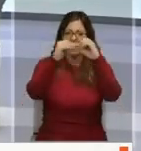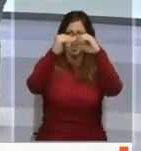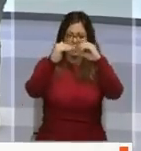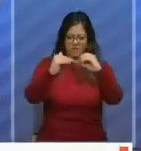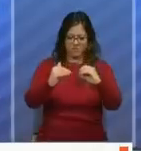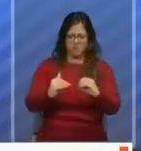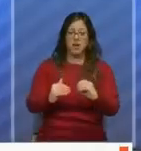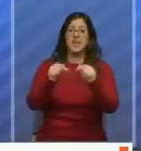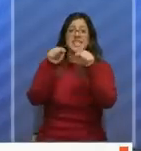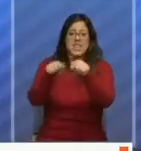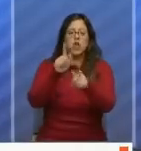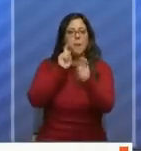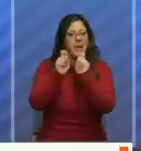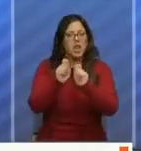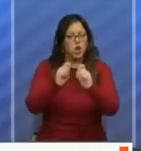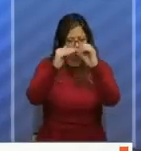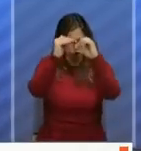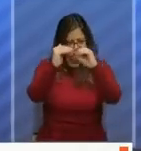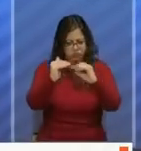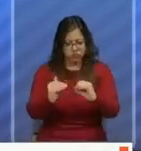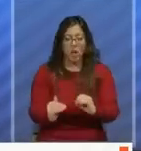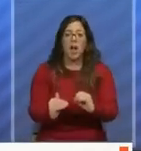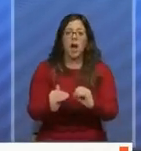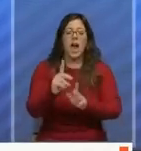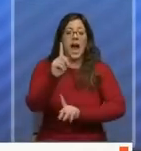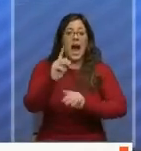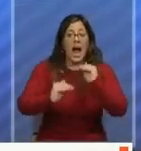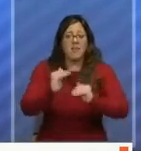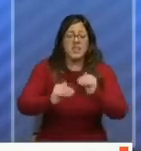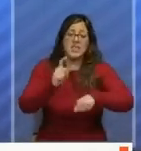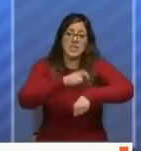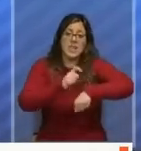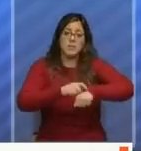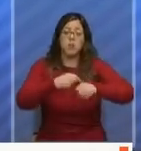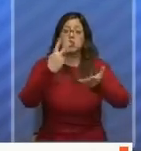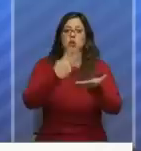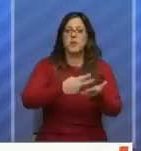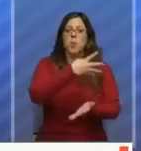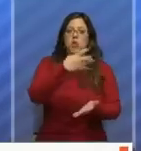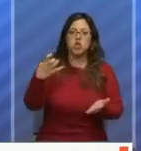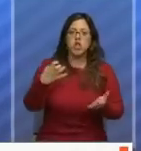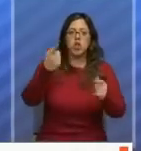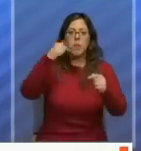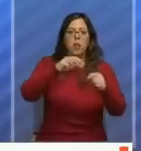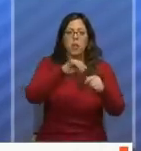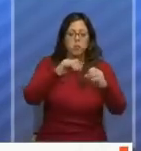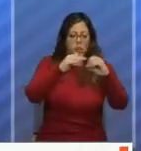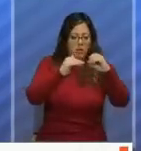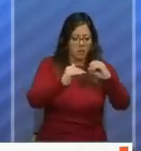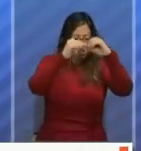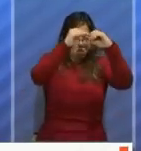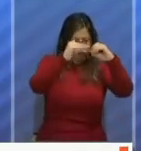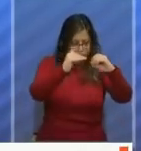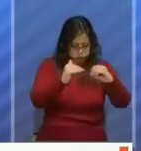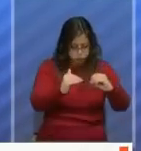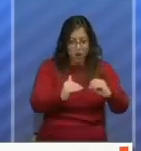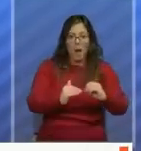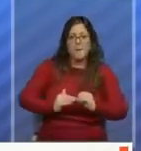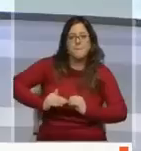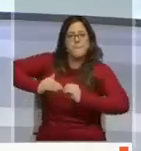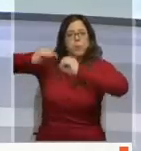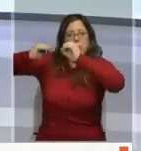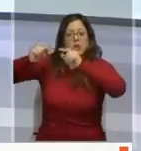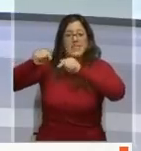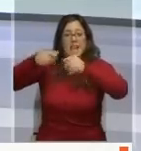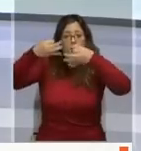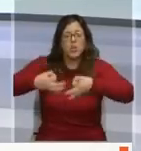decía, Ramón, que es riesgoso, porque va a bajar en algunos instantes, a lo mejor a los 2.400, pero puede que después suba. Y en ese tramo, que cayó